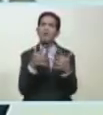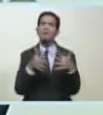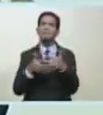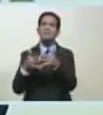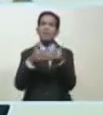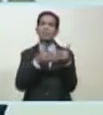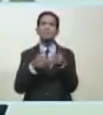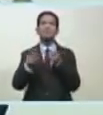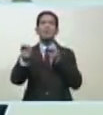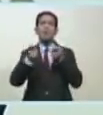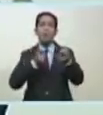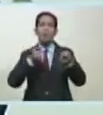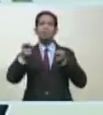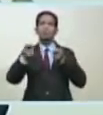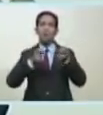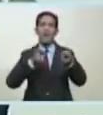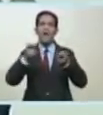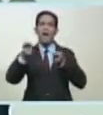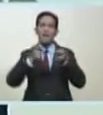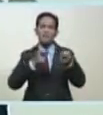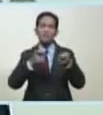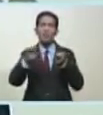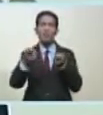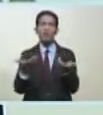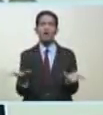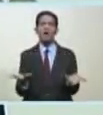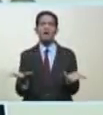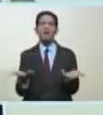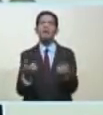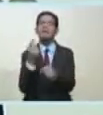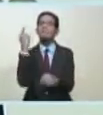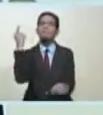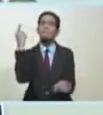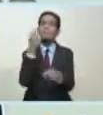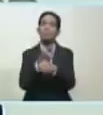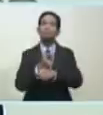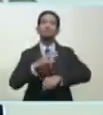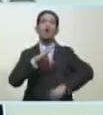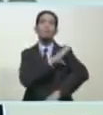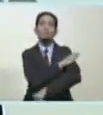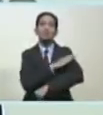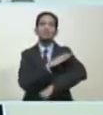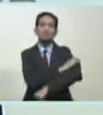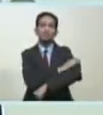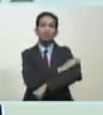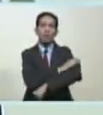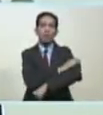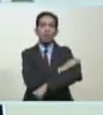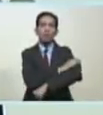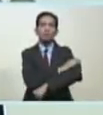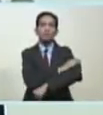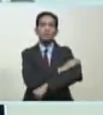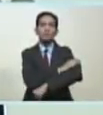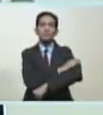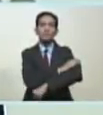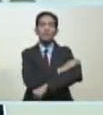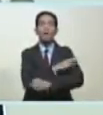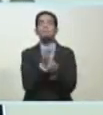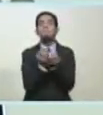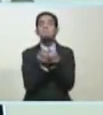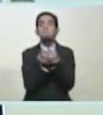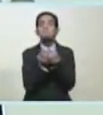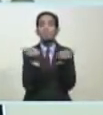su política extremista del Ku Klux Klan el que impuso a la derecha venezolana su ausencia,